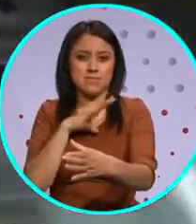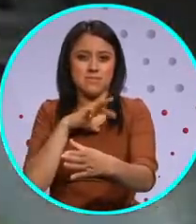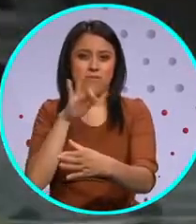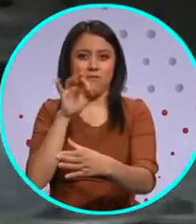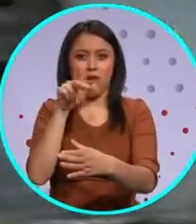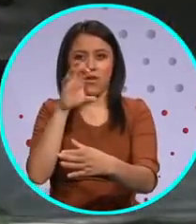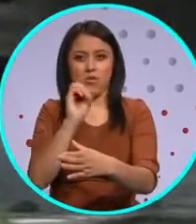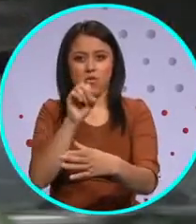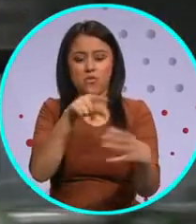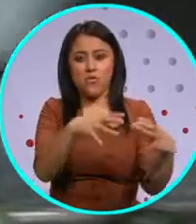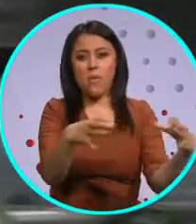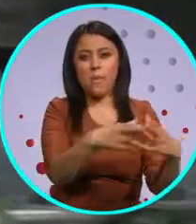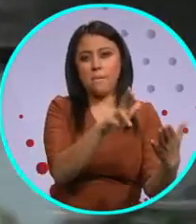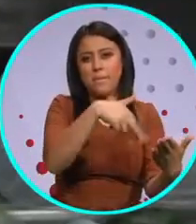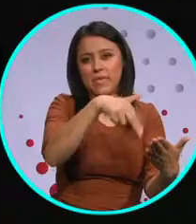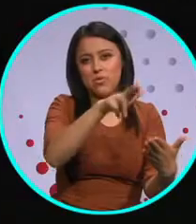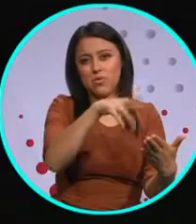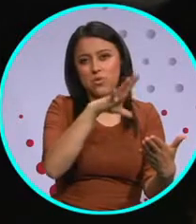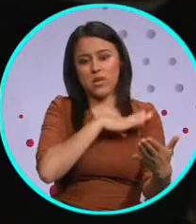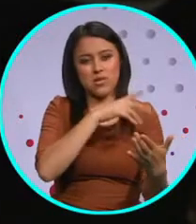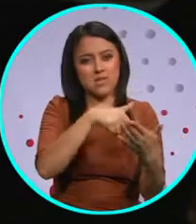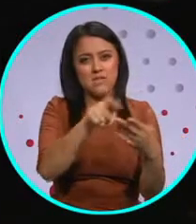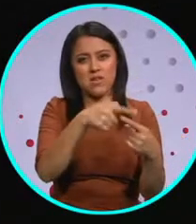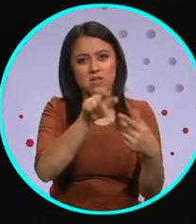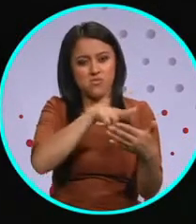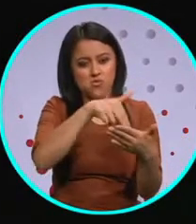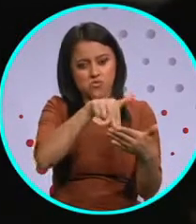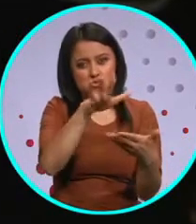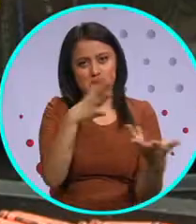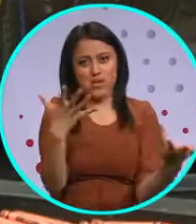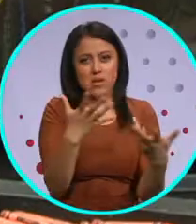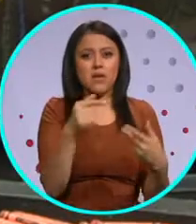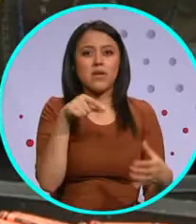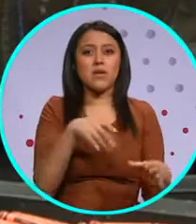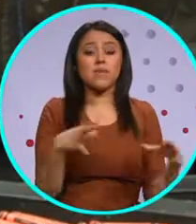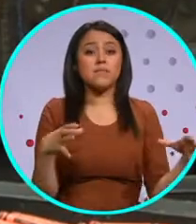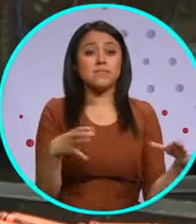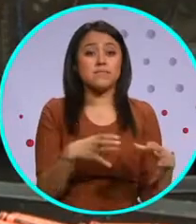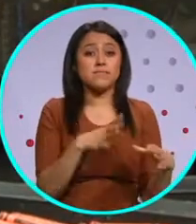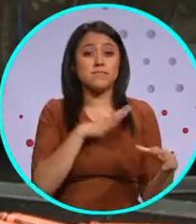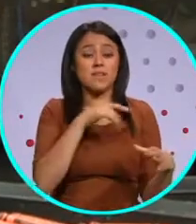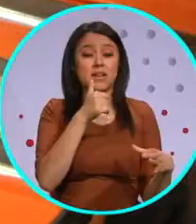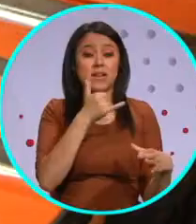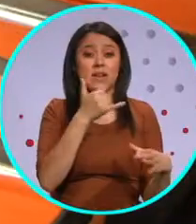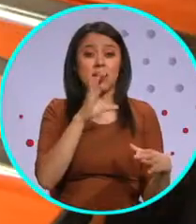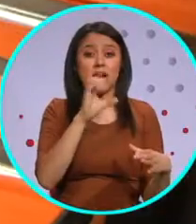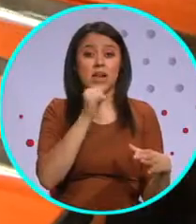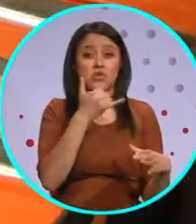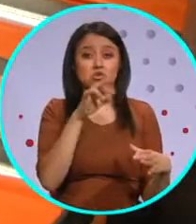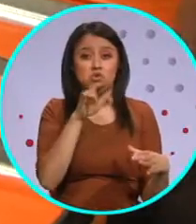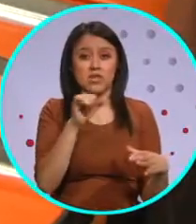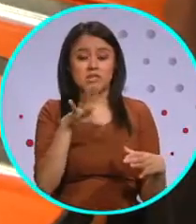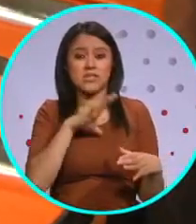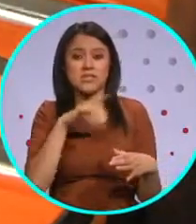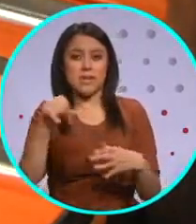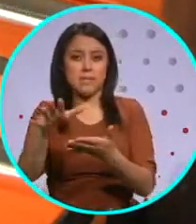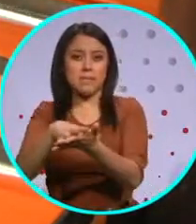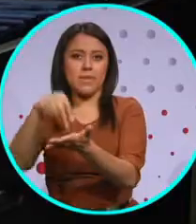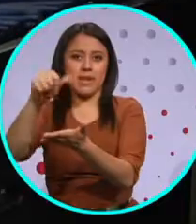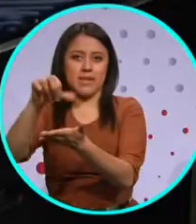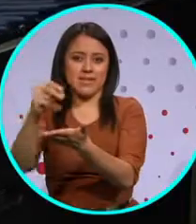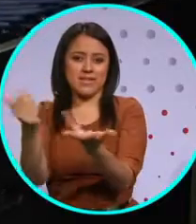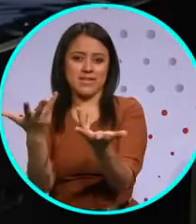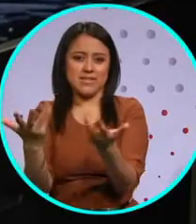ahí tenemos el área de pinturas donde se hace todo lo relacionado a pinturas el área de crayones y el área de plastilina